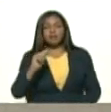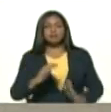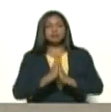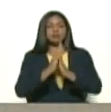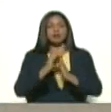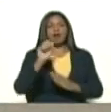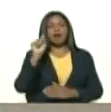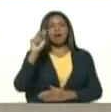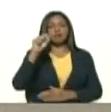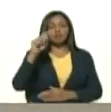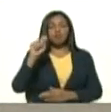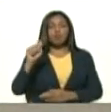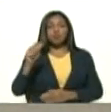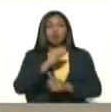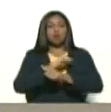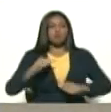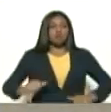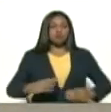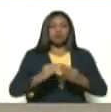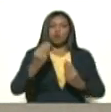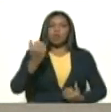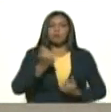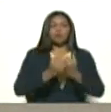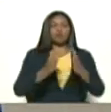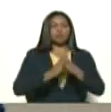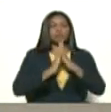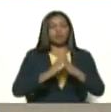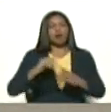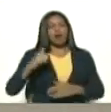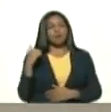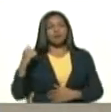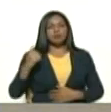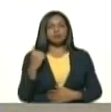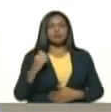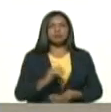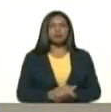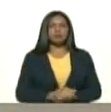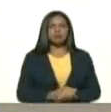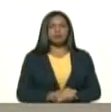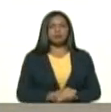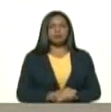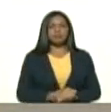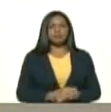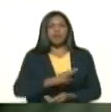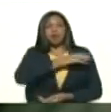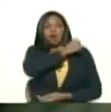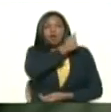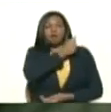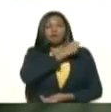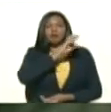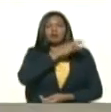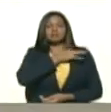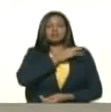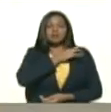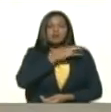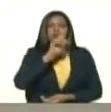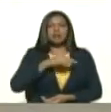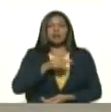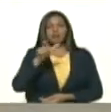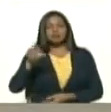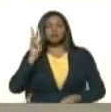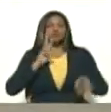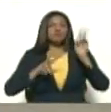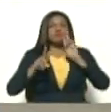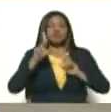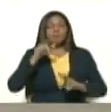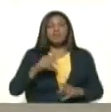nuestra Fuerza Armada Nacional Bolivariana, a la policía, a las autoridades civiles, a las autoridades sanitarias. Es